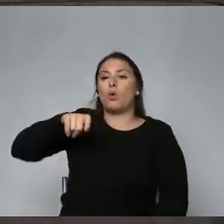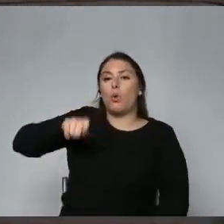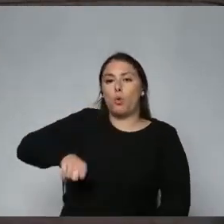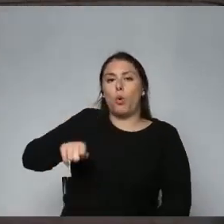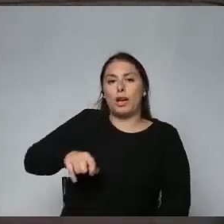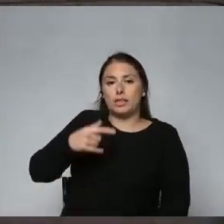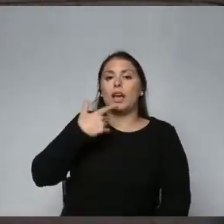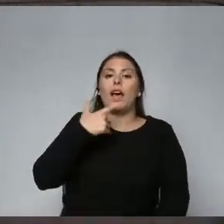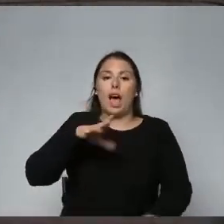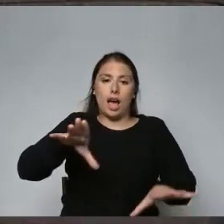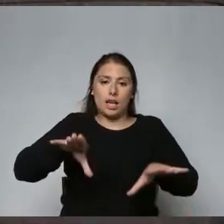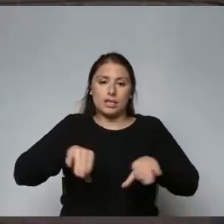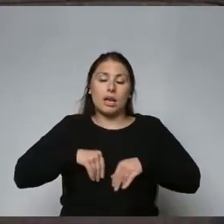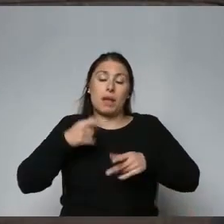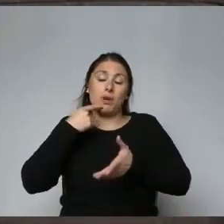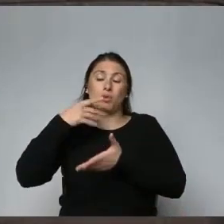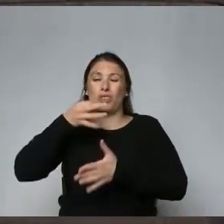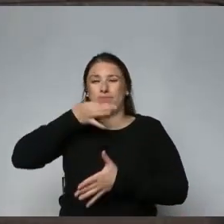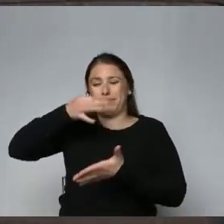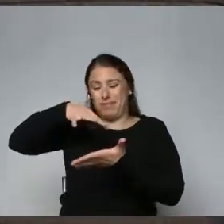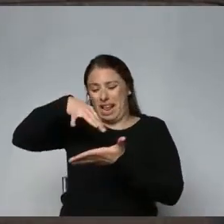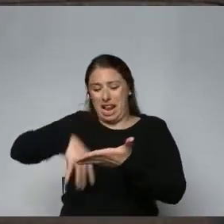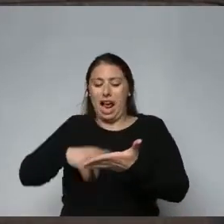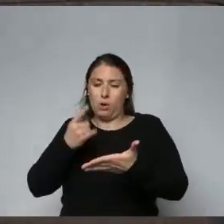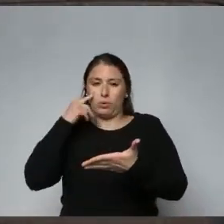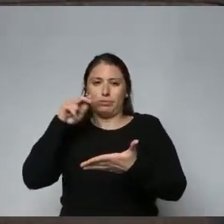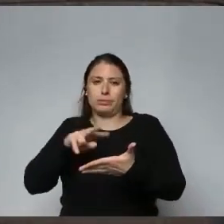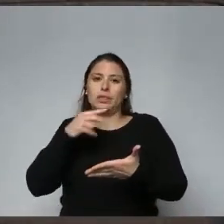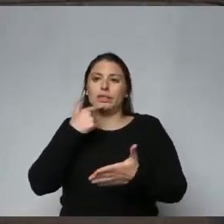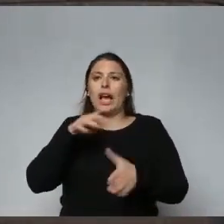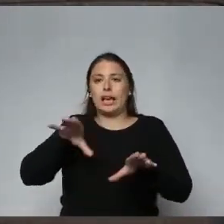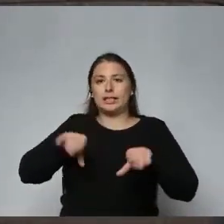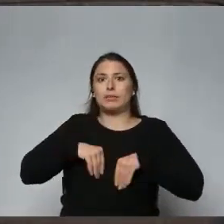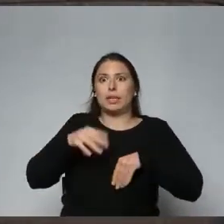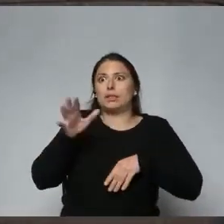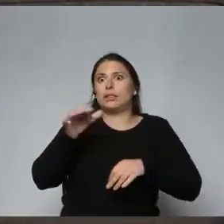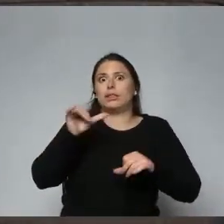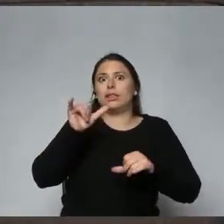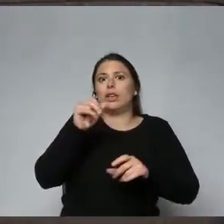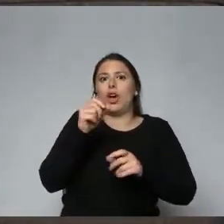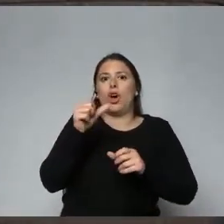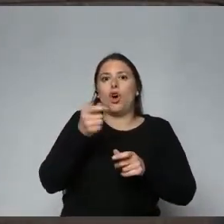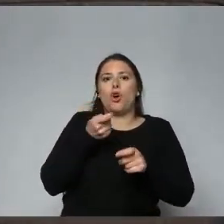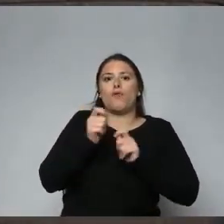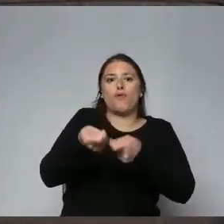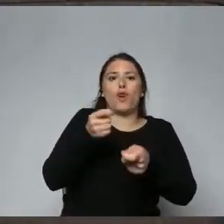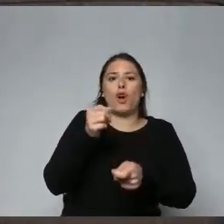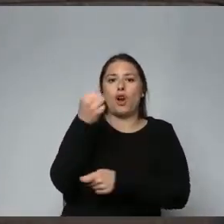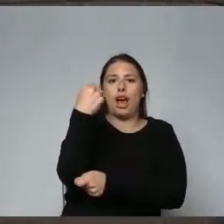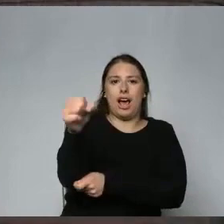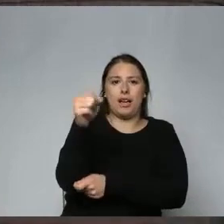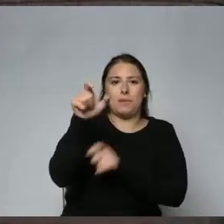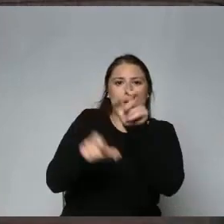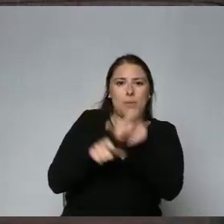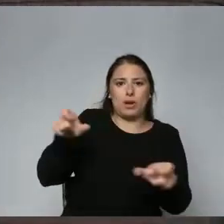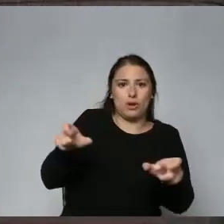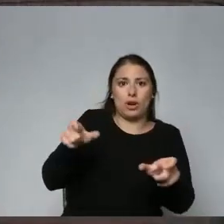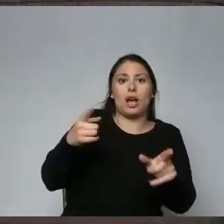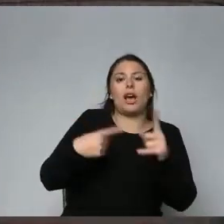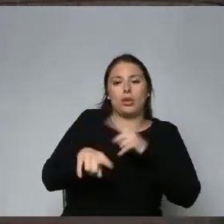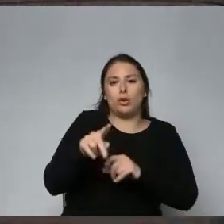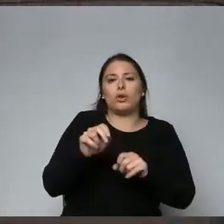leo sentencias, la tesis de que son crímenes de lesa humanidad. Sin embargo, llegando a la Corte,